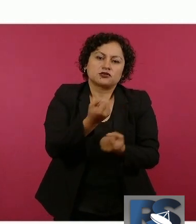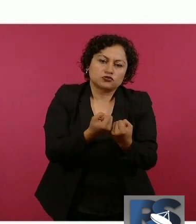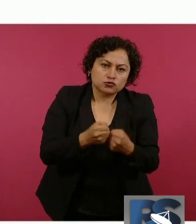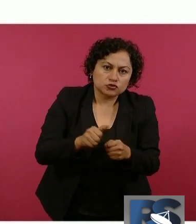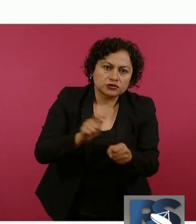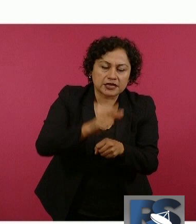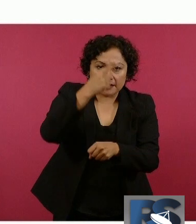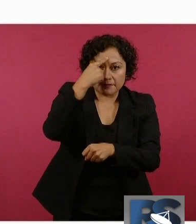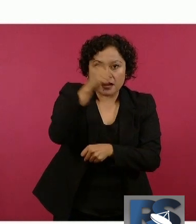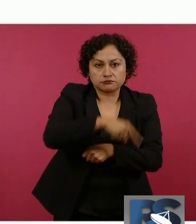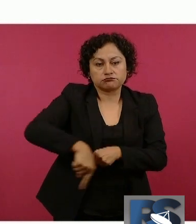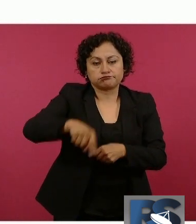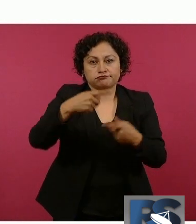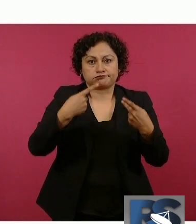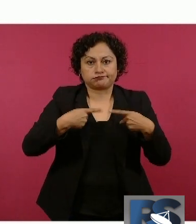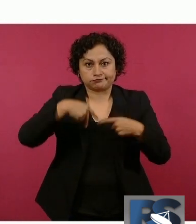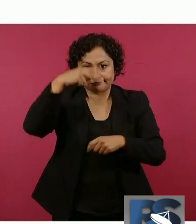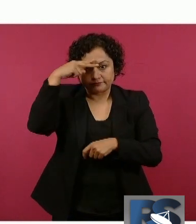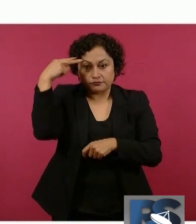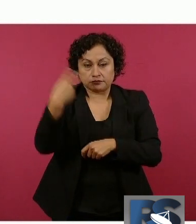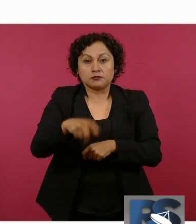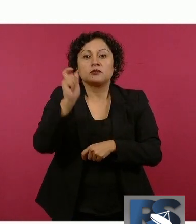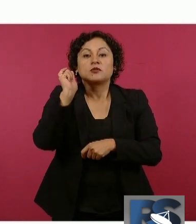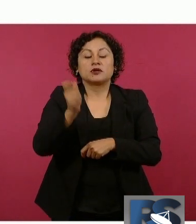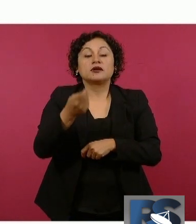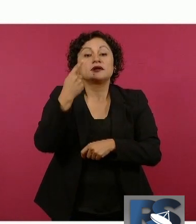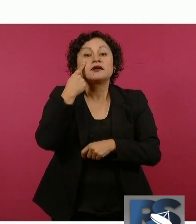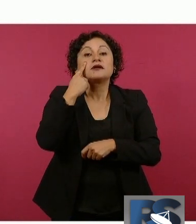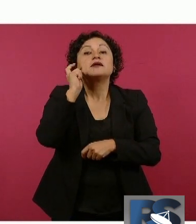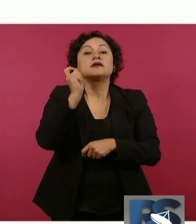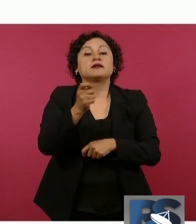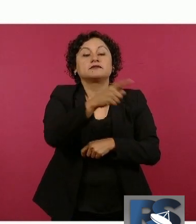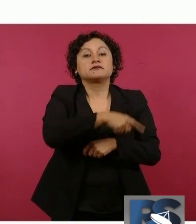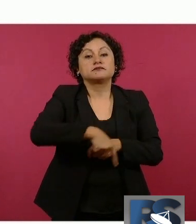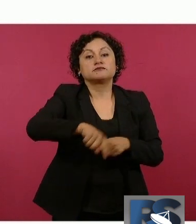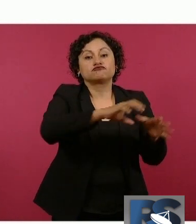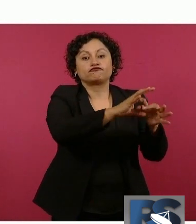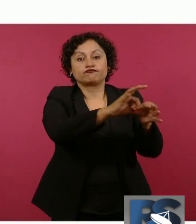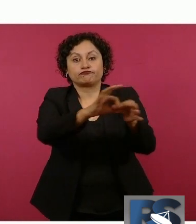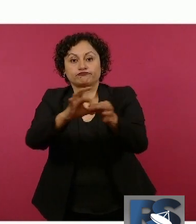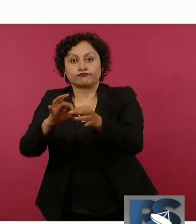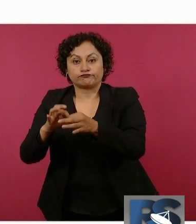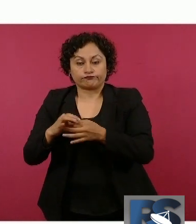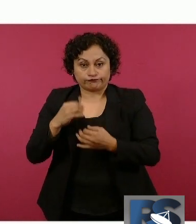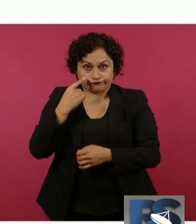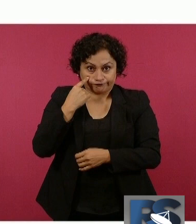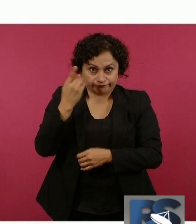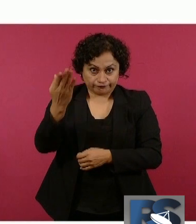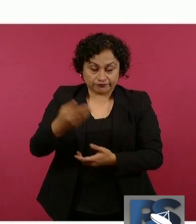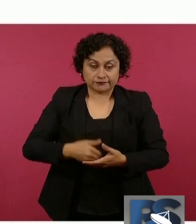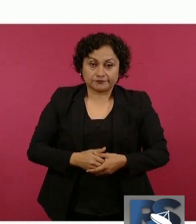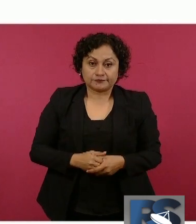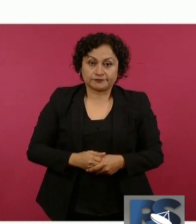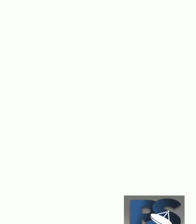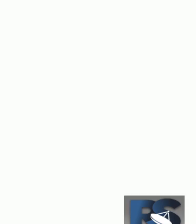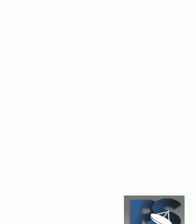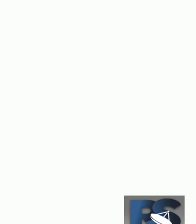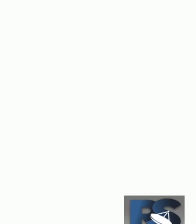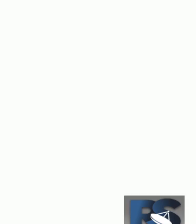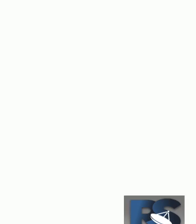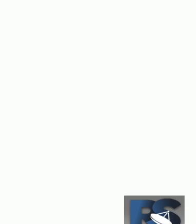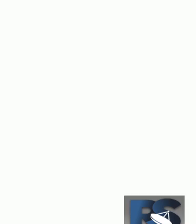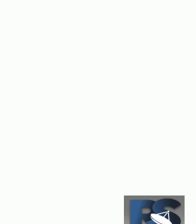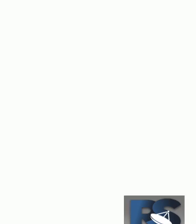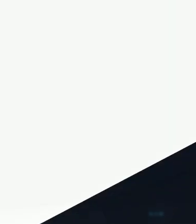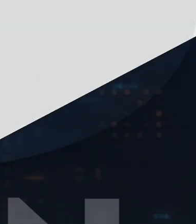con seguridad social en 635 hospitales y 11913 centros de salud rtv más